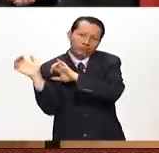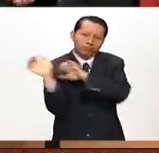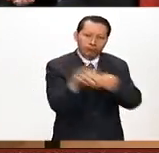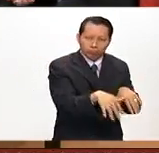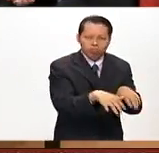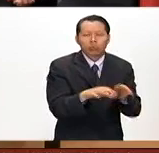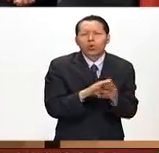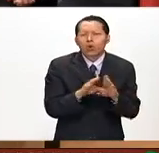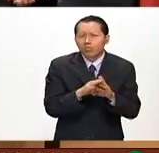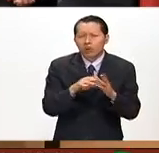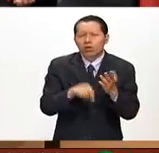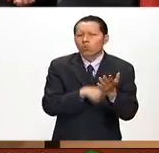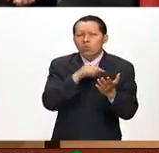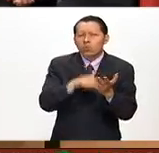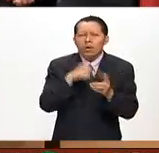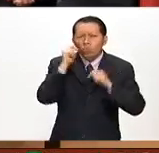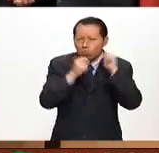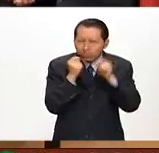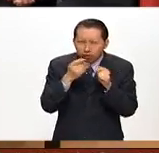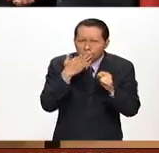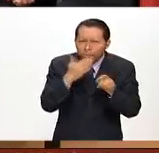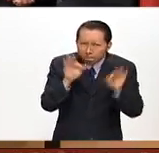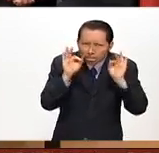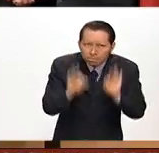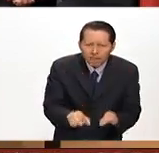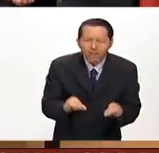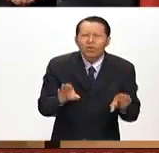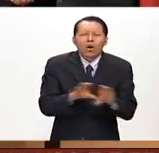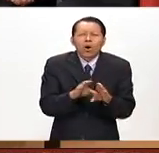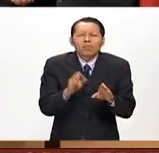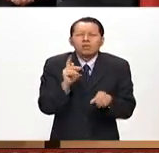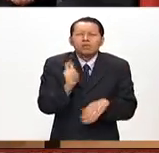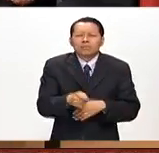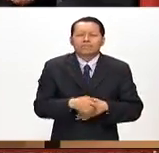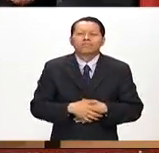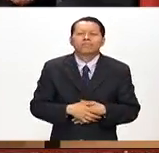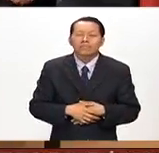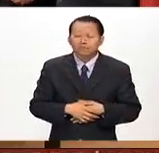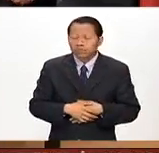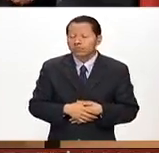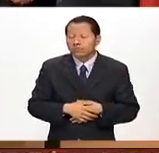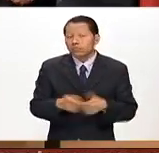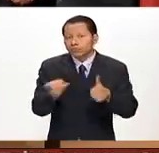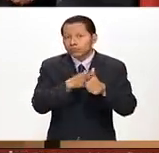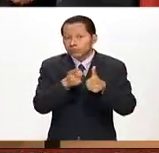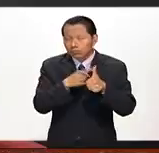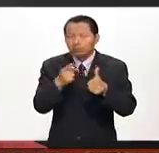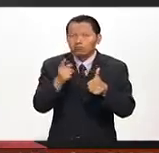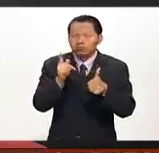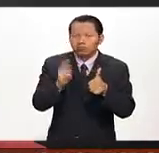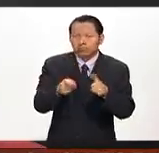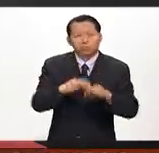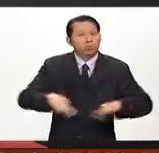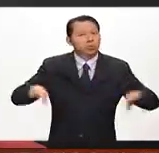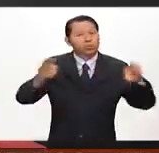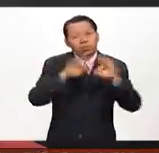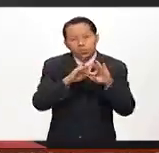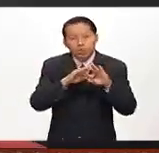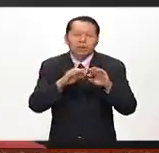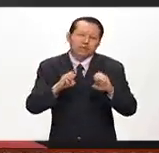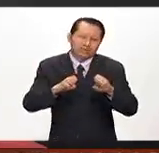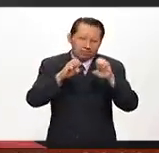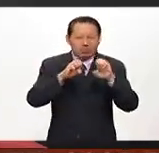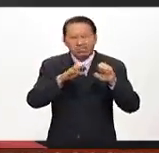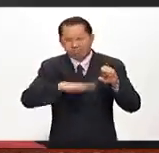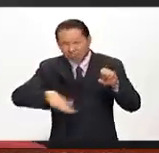características que debe tener un buen destino turístico, por ejemplo? Mira, en primera instancia lo que es la infraestructura es algo muy importante, pero en segundo